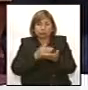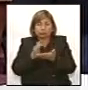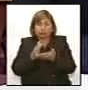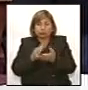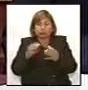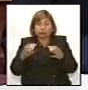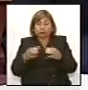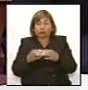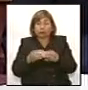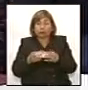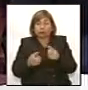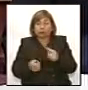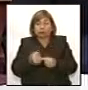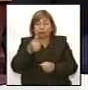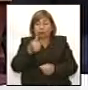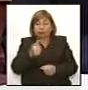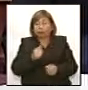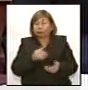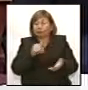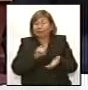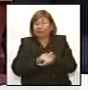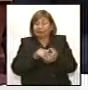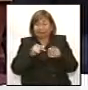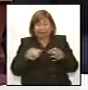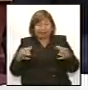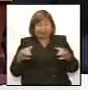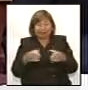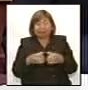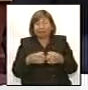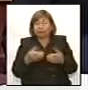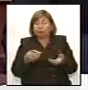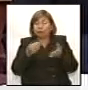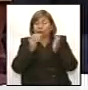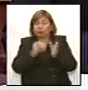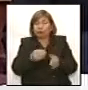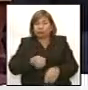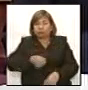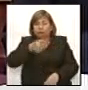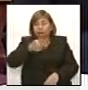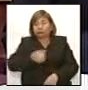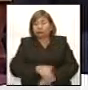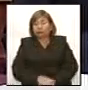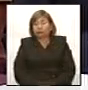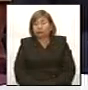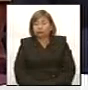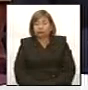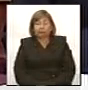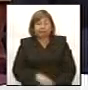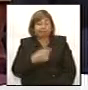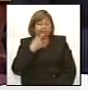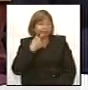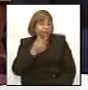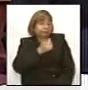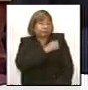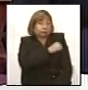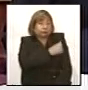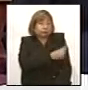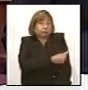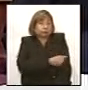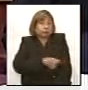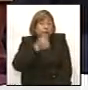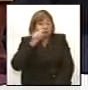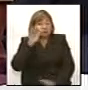Consejo Superior y directorio. Este Consejo Superior nombraba el directorio, restando la autonomía,